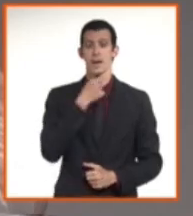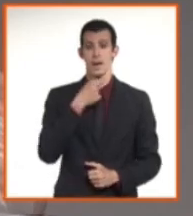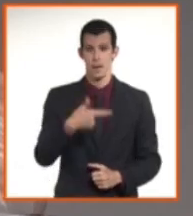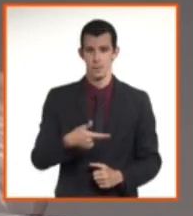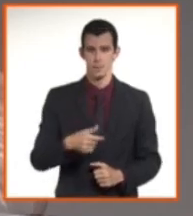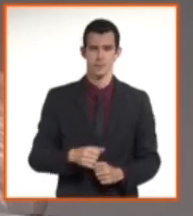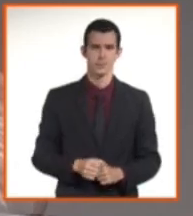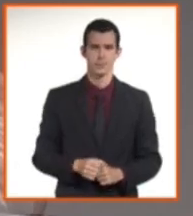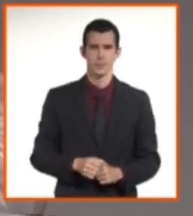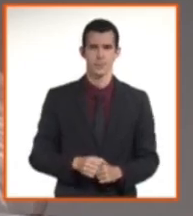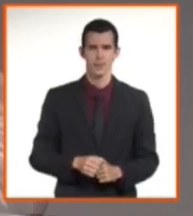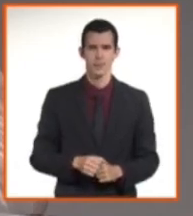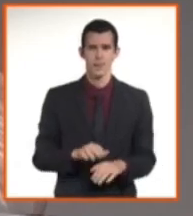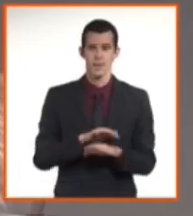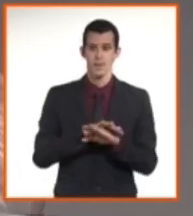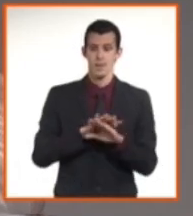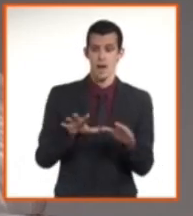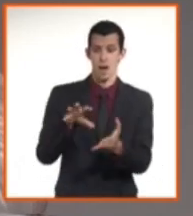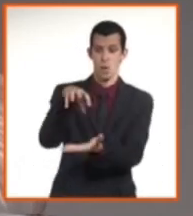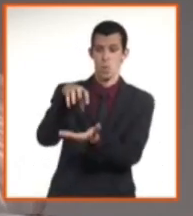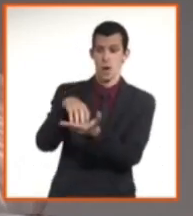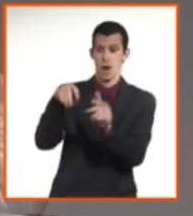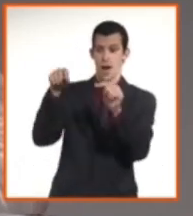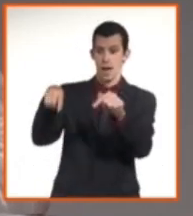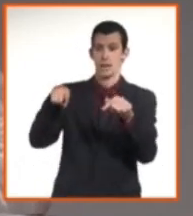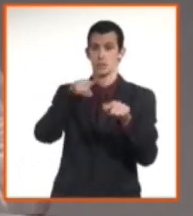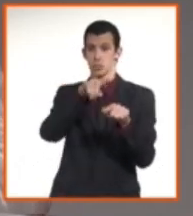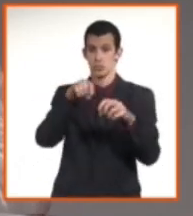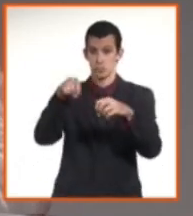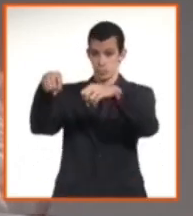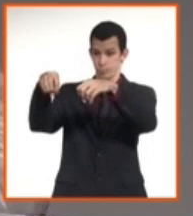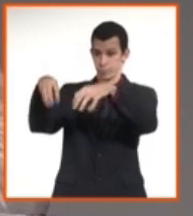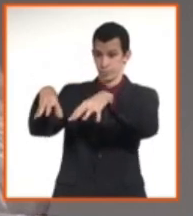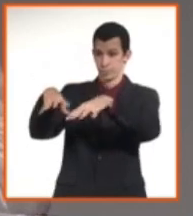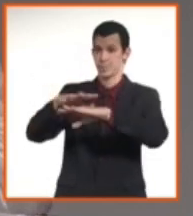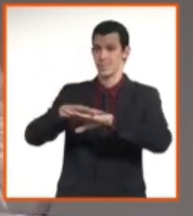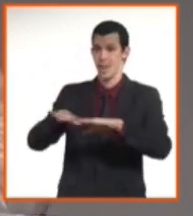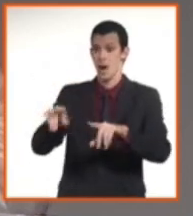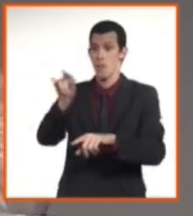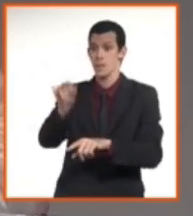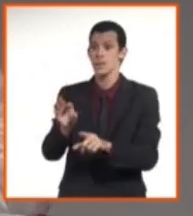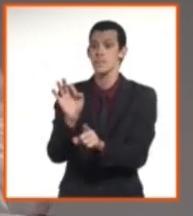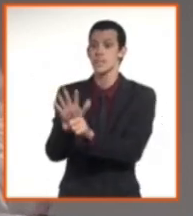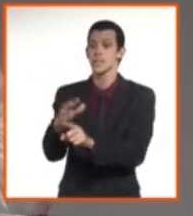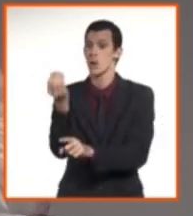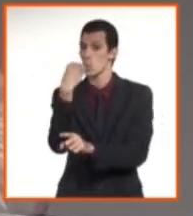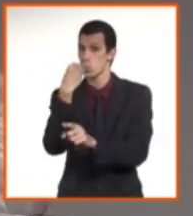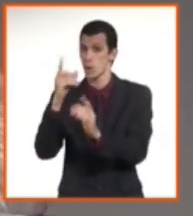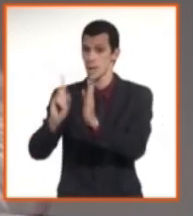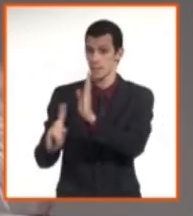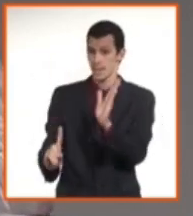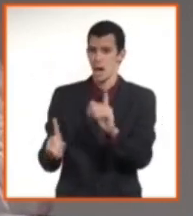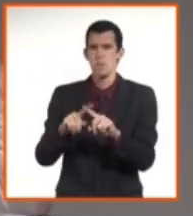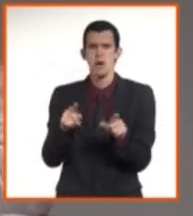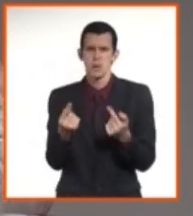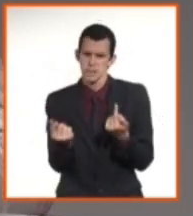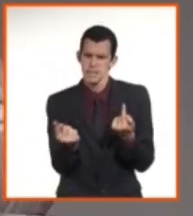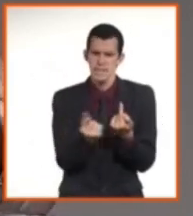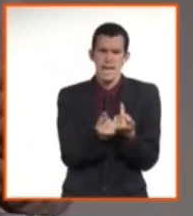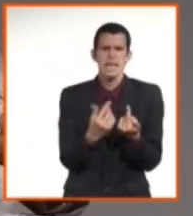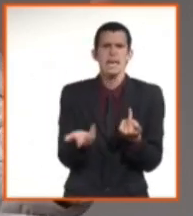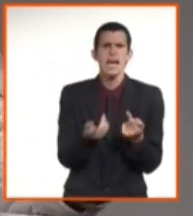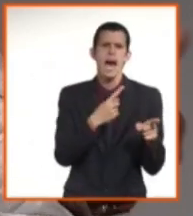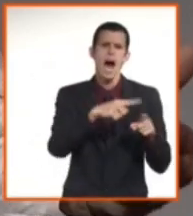veces hasta provincias cercanas, a veces hasta acá arriba, hasta la capital, porque hay recursos que lo tenemos centralizado a nivel de país, a nivel de provincia, y